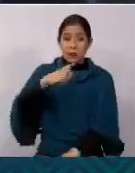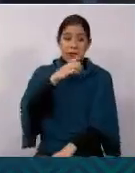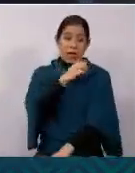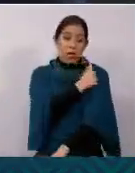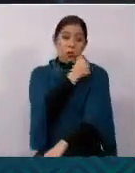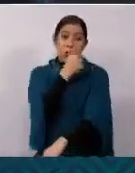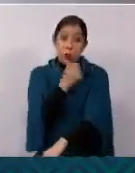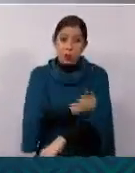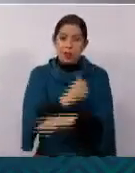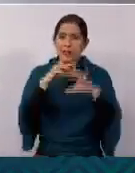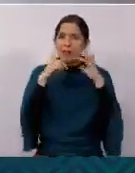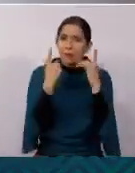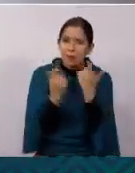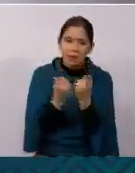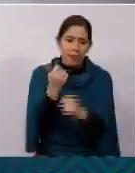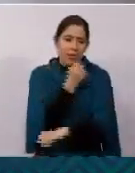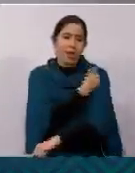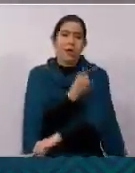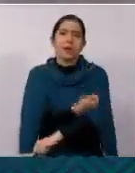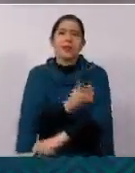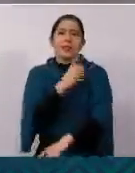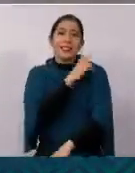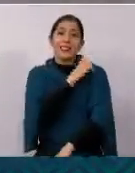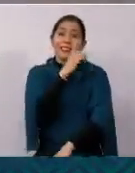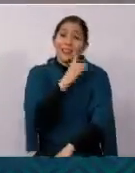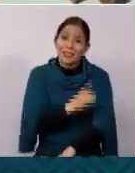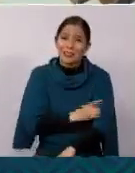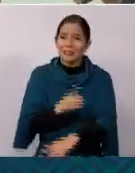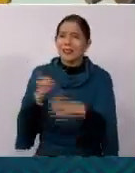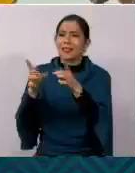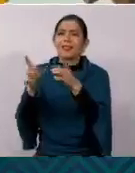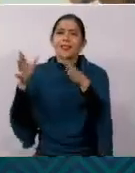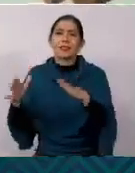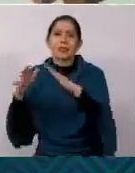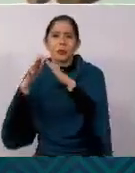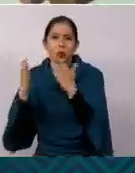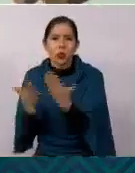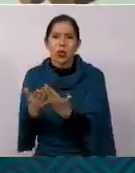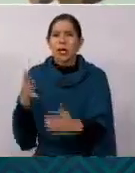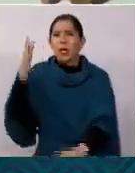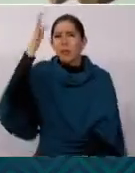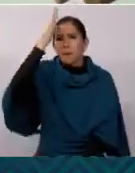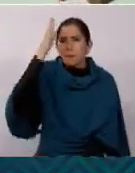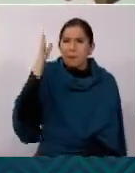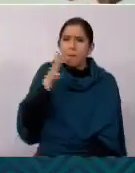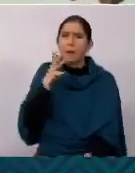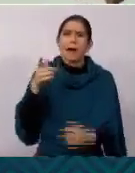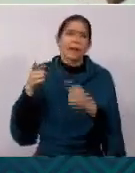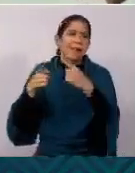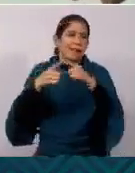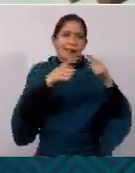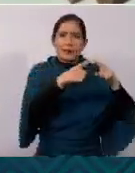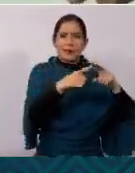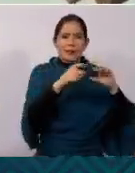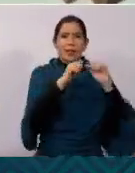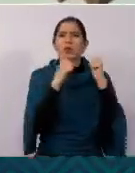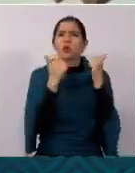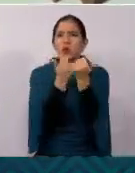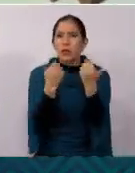digitales, directoras, directores de unidades educativas, maestras y maestros, padres, madres de familia organizados para